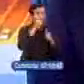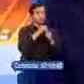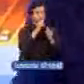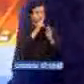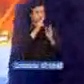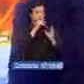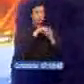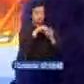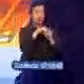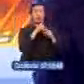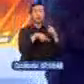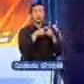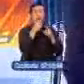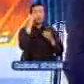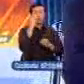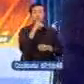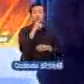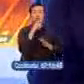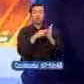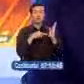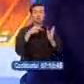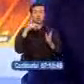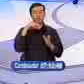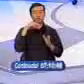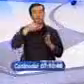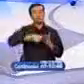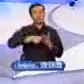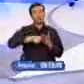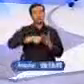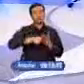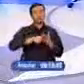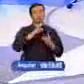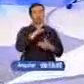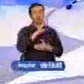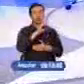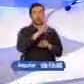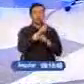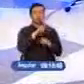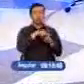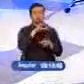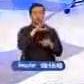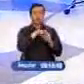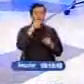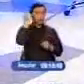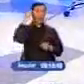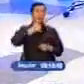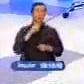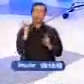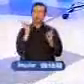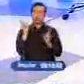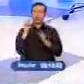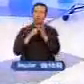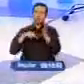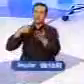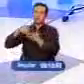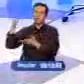se hace a partir de la información que entrega el registro civil, es decir, no es que el Consejo Electoral se inventa el padrón. La información proviene